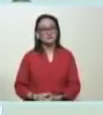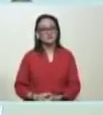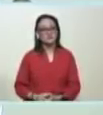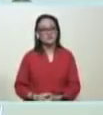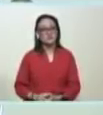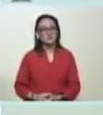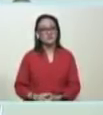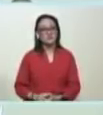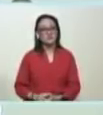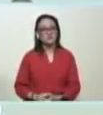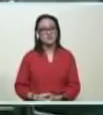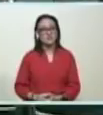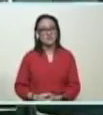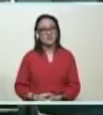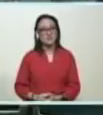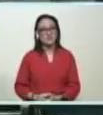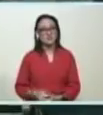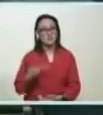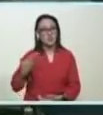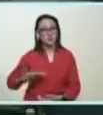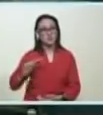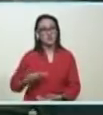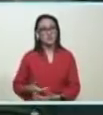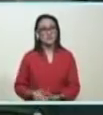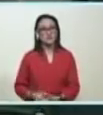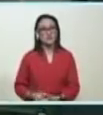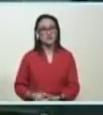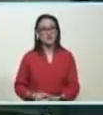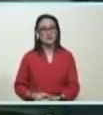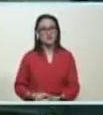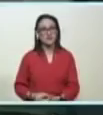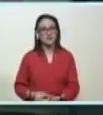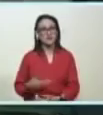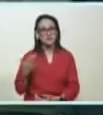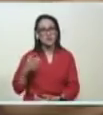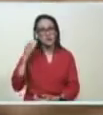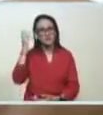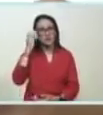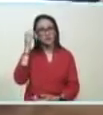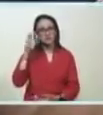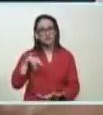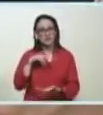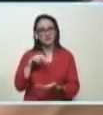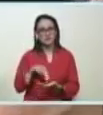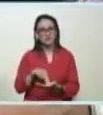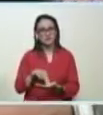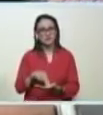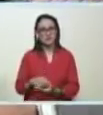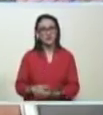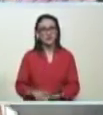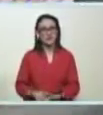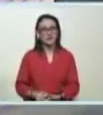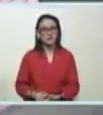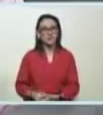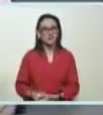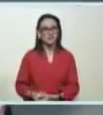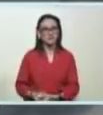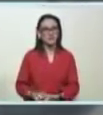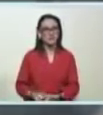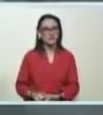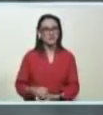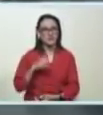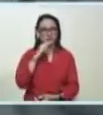debacle importante en la oposición. Esto es importante para la conciencia nacional, para el registro